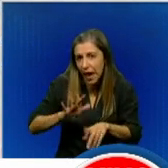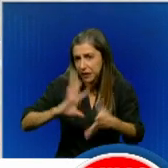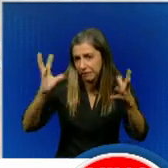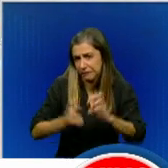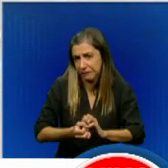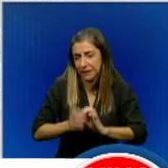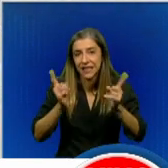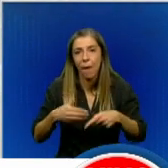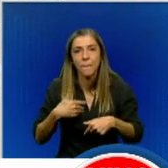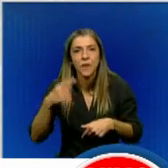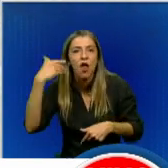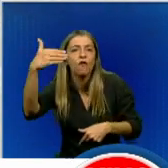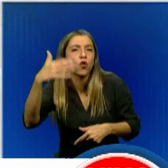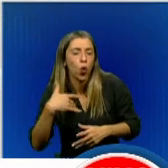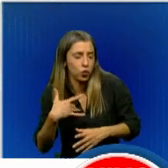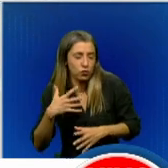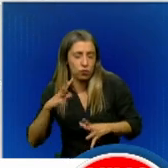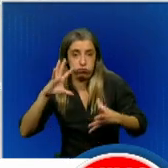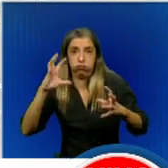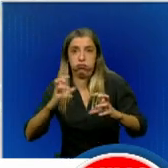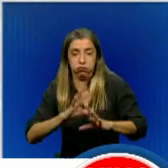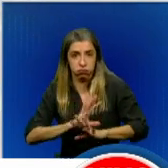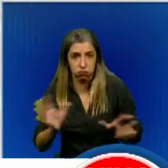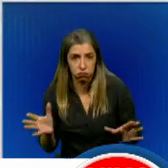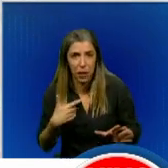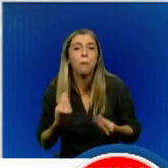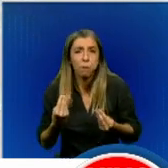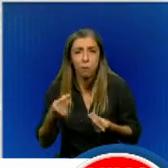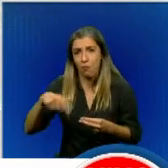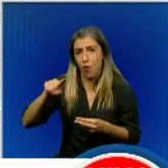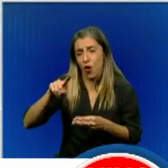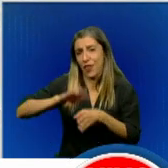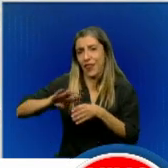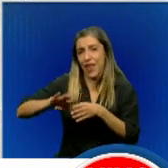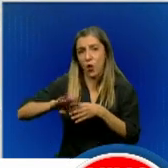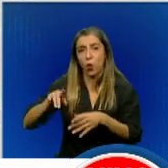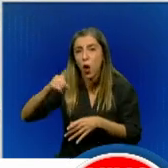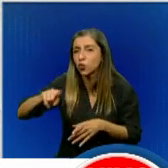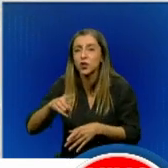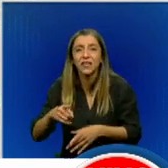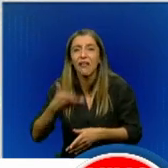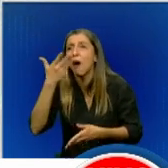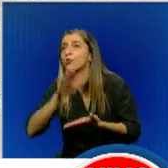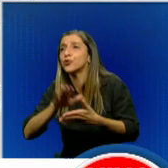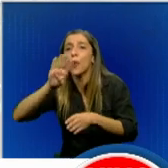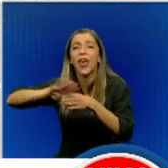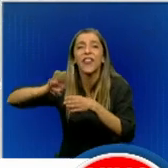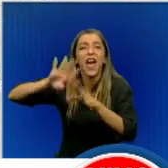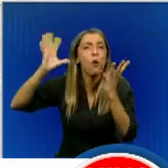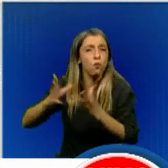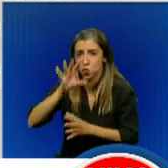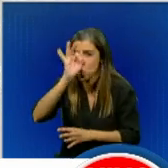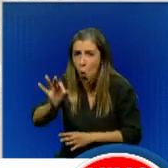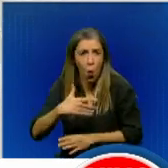eso el nivel de endeudamiento que nos dejaron no nombran nunca el endeudamiento que nos dejaron en el condicionamiento